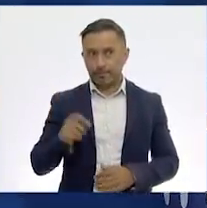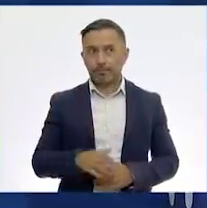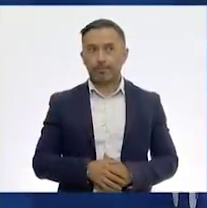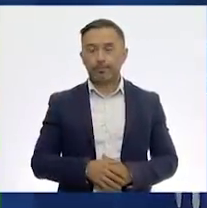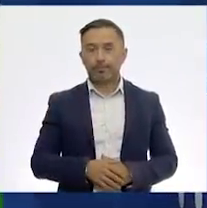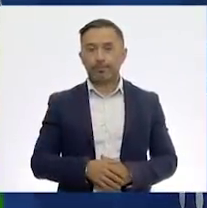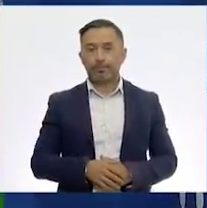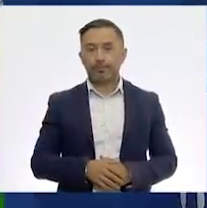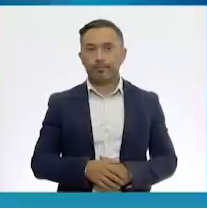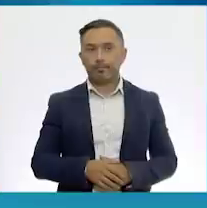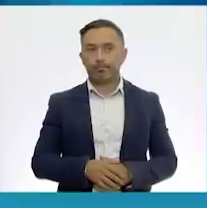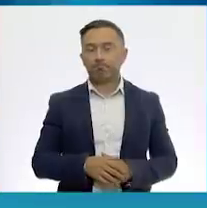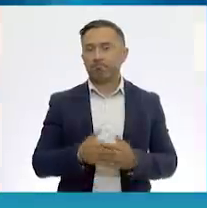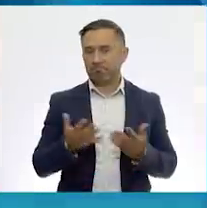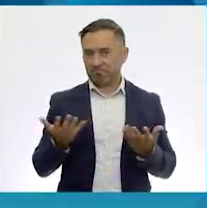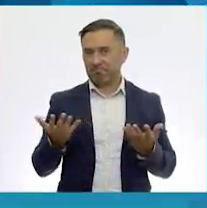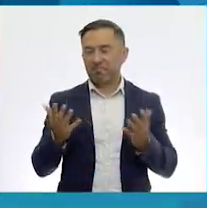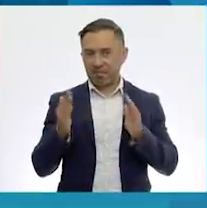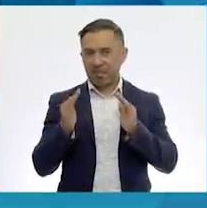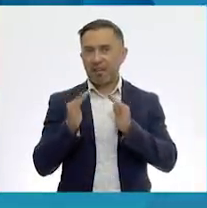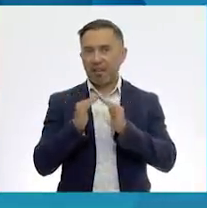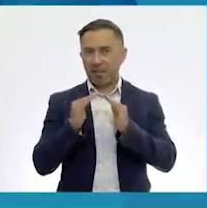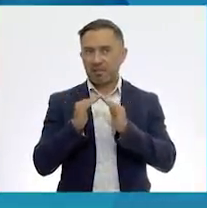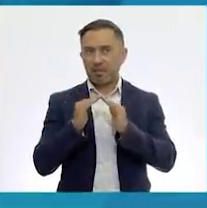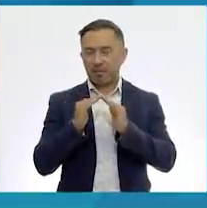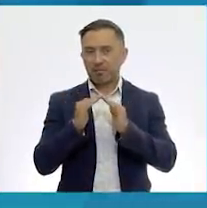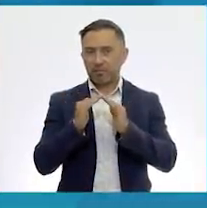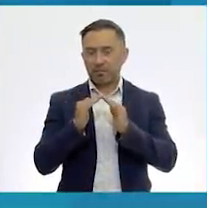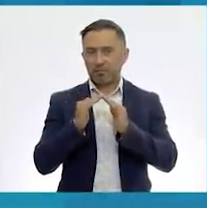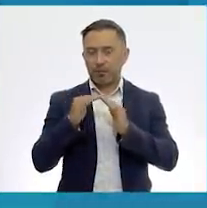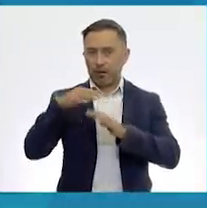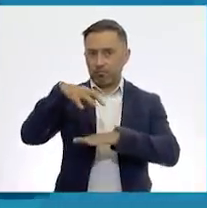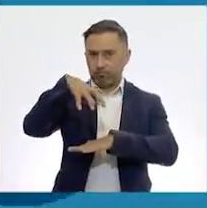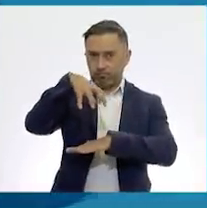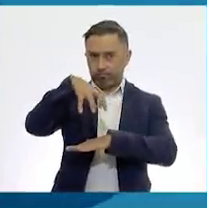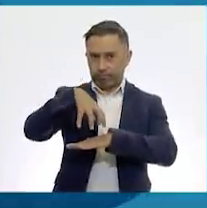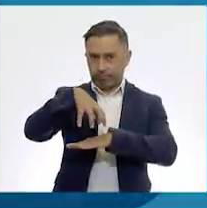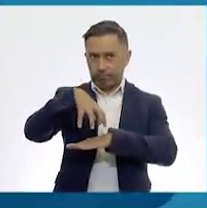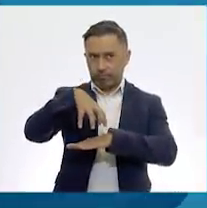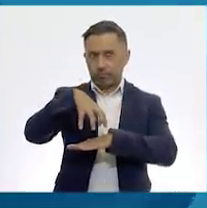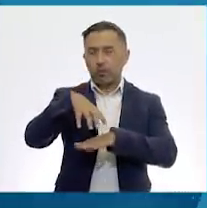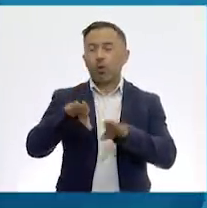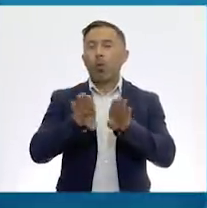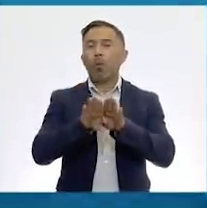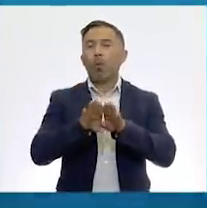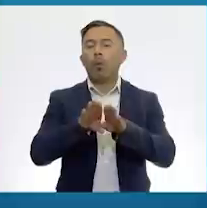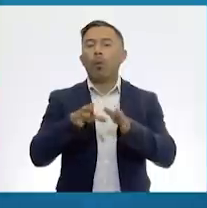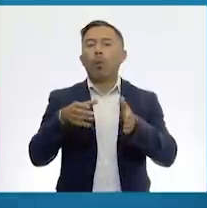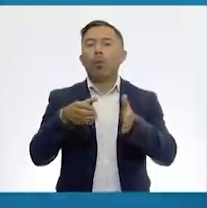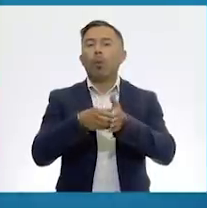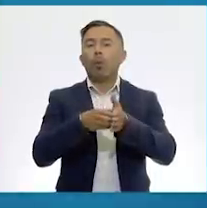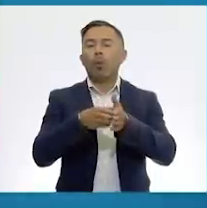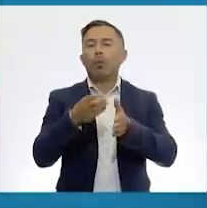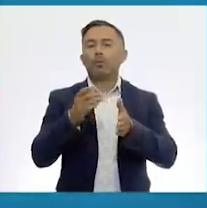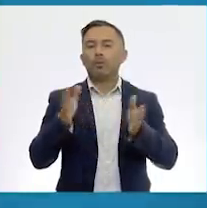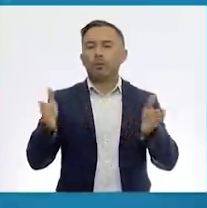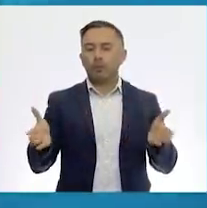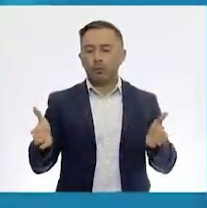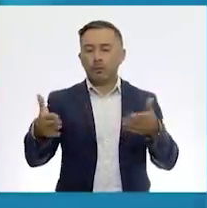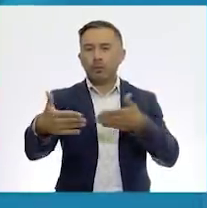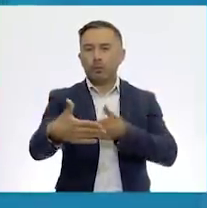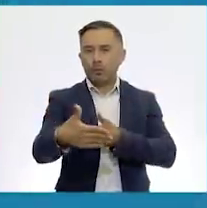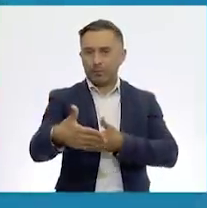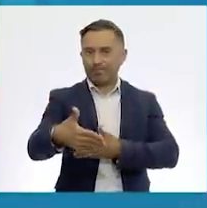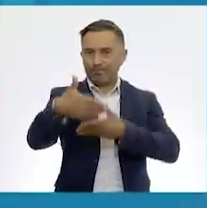que es pues una casa que se asemeja pues a un cubo, y en este caso